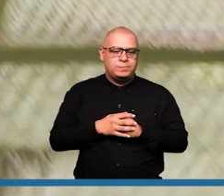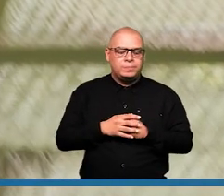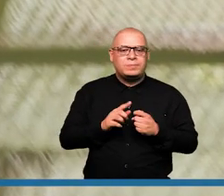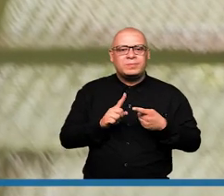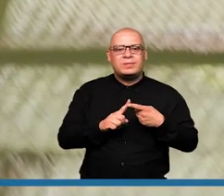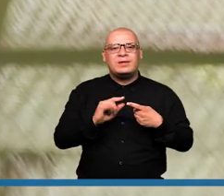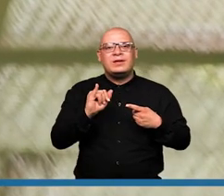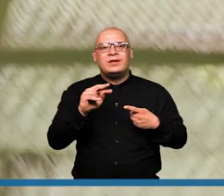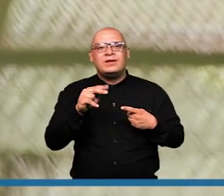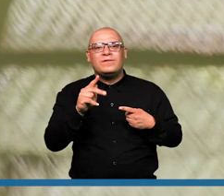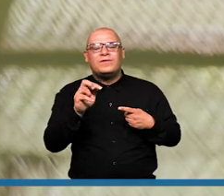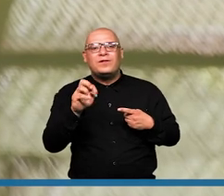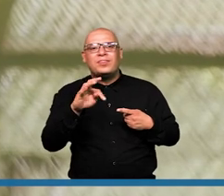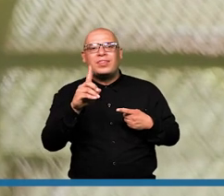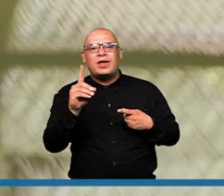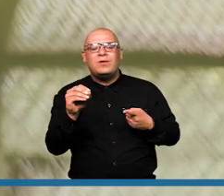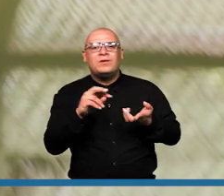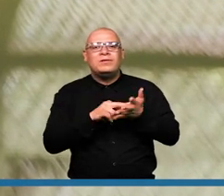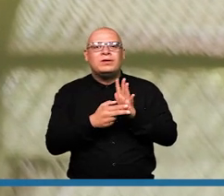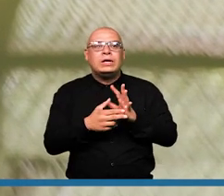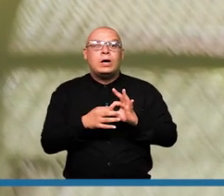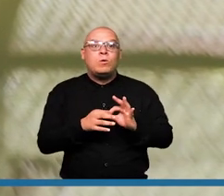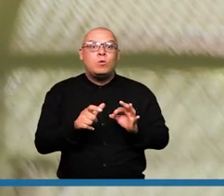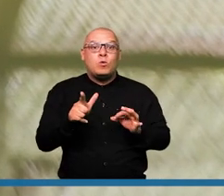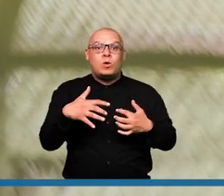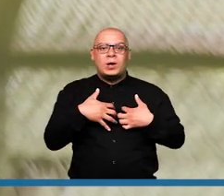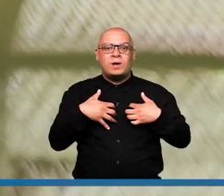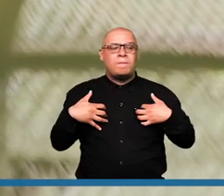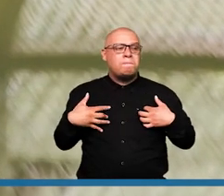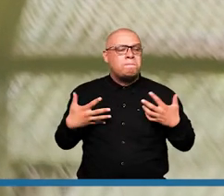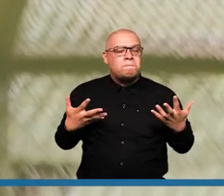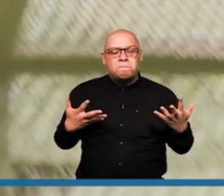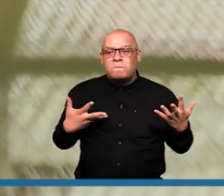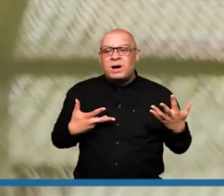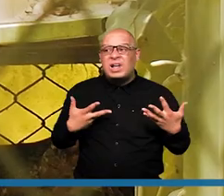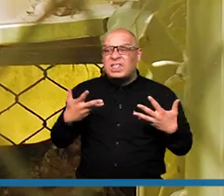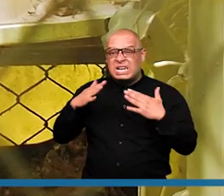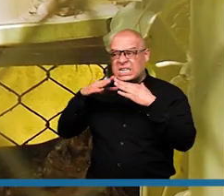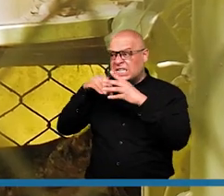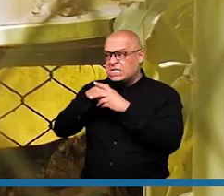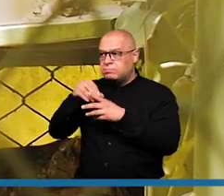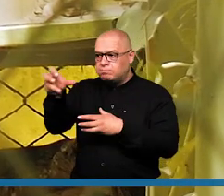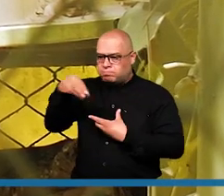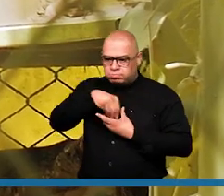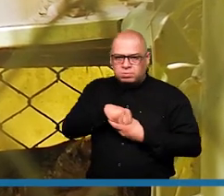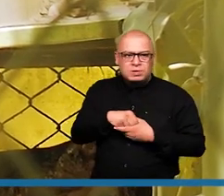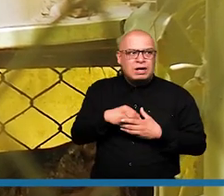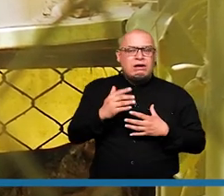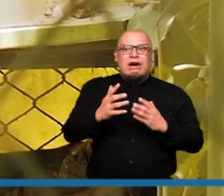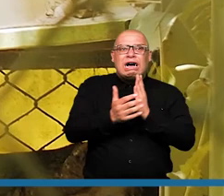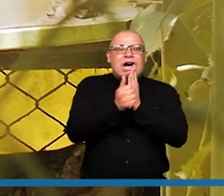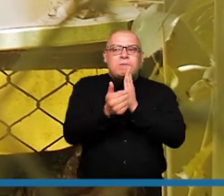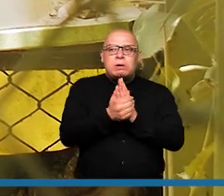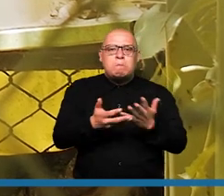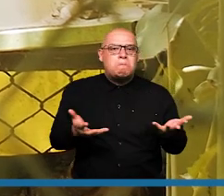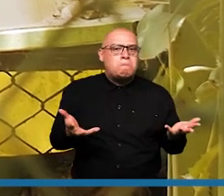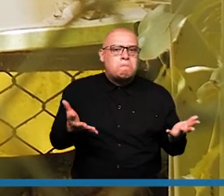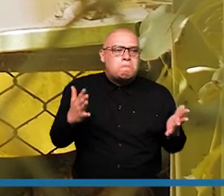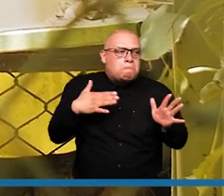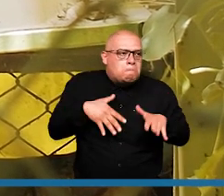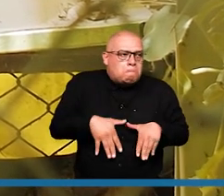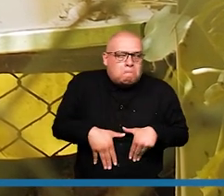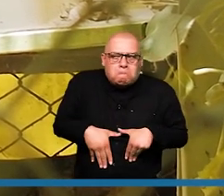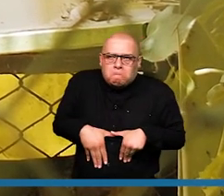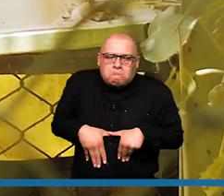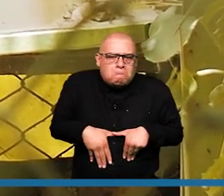animales improntados cuando el animal ha perdido sus condiciones e instintos naturales, es decir, no tiene la capacidad de defenderse, valerse por sí mismo en su